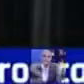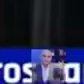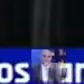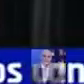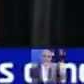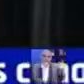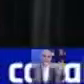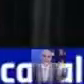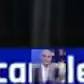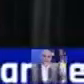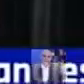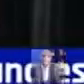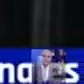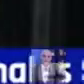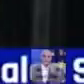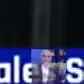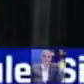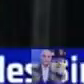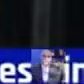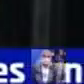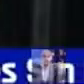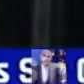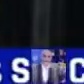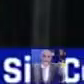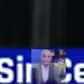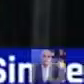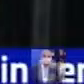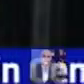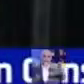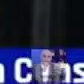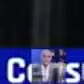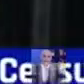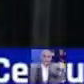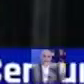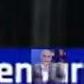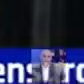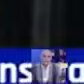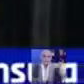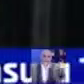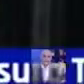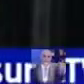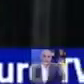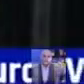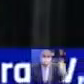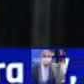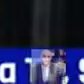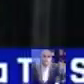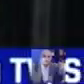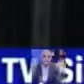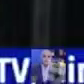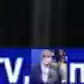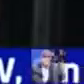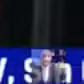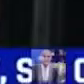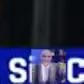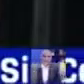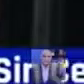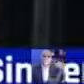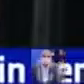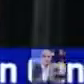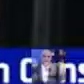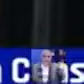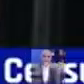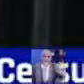pues yo difiero, respetuosamente difiero con el encabezado que le ponen en